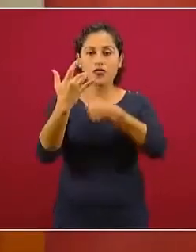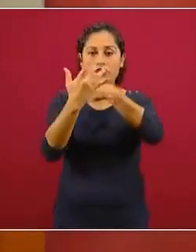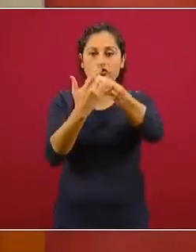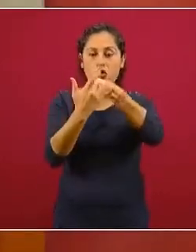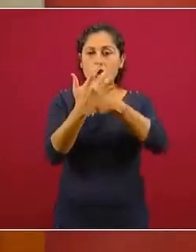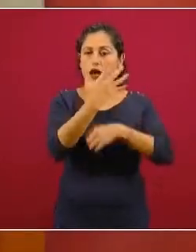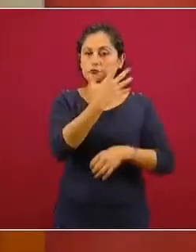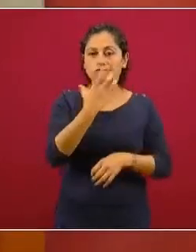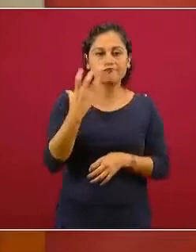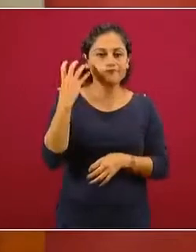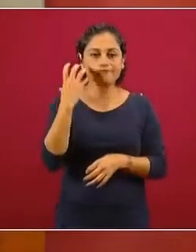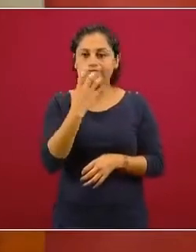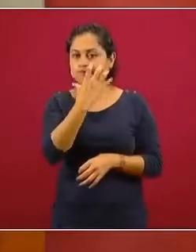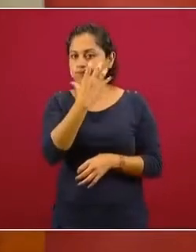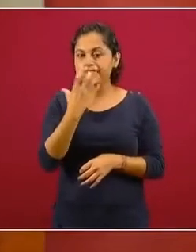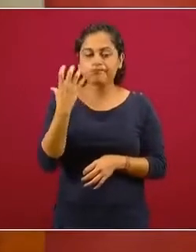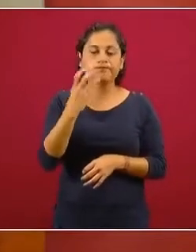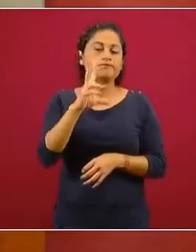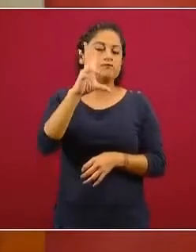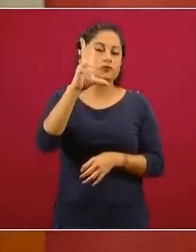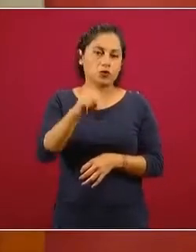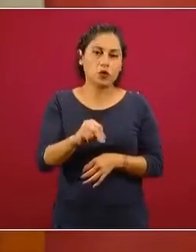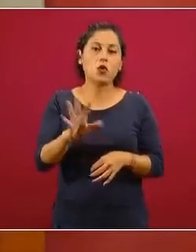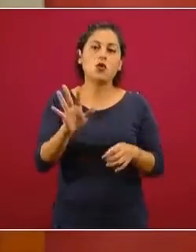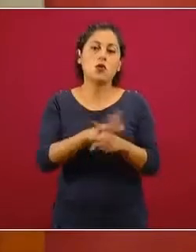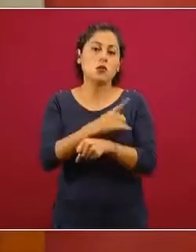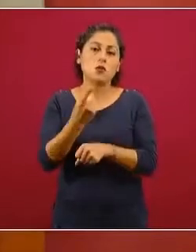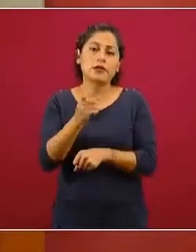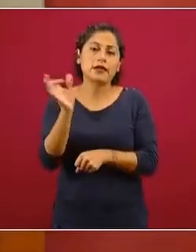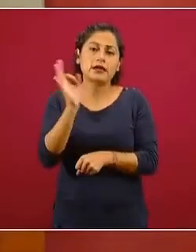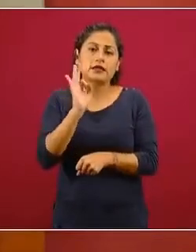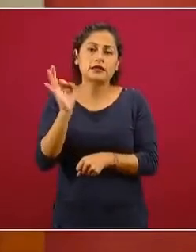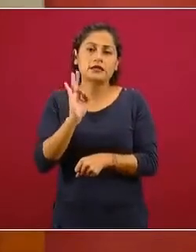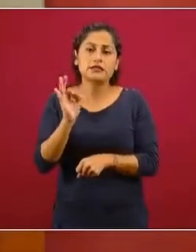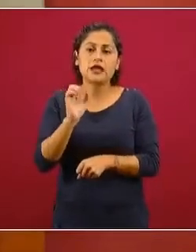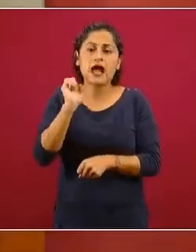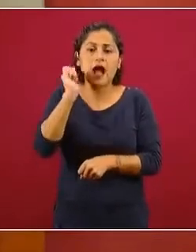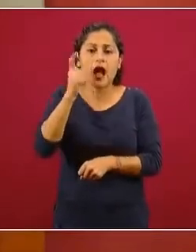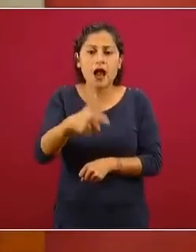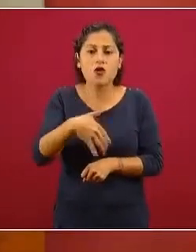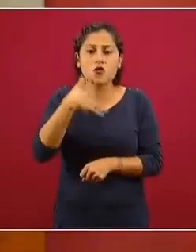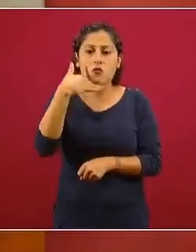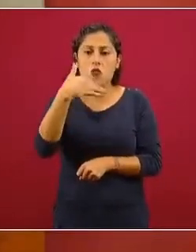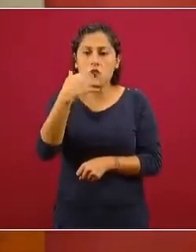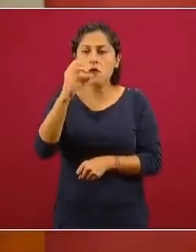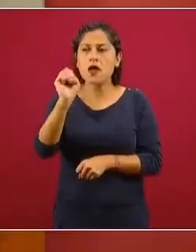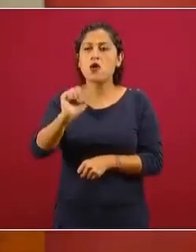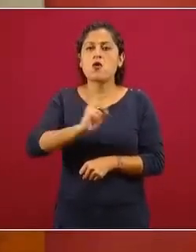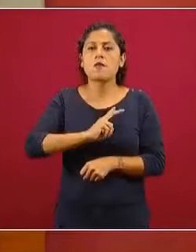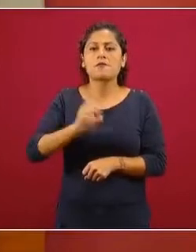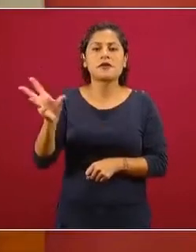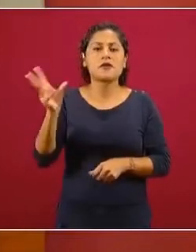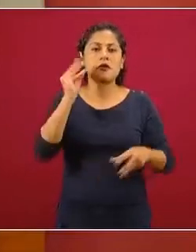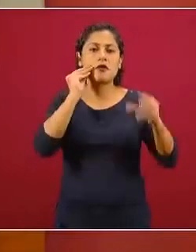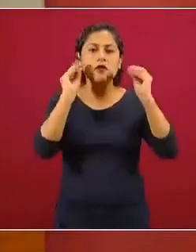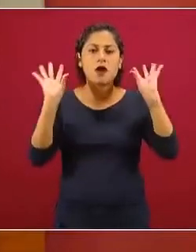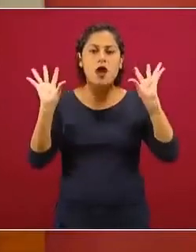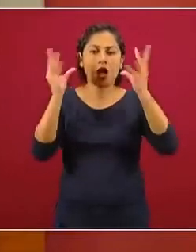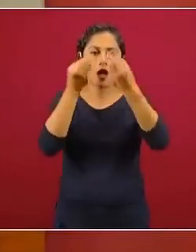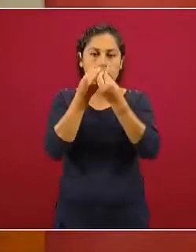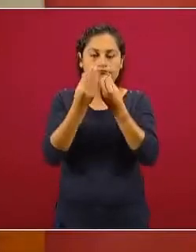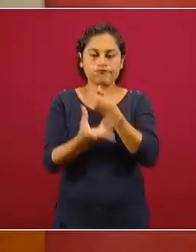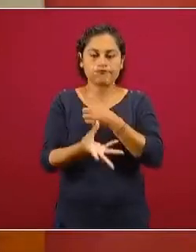que estaríamos haciendo es arrastrar todo lo que tenemos alrededor de nuestra cara y exponerlo directamente a nuestras